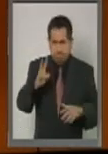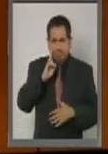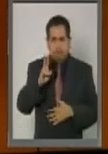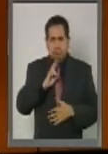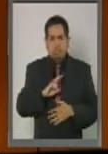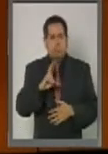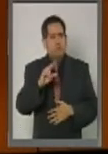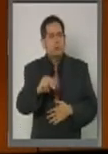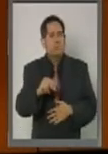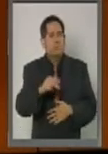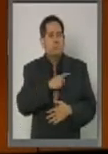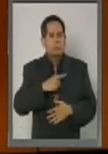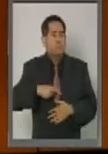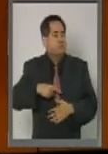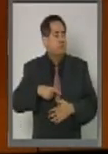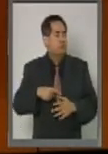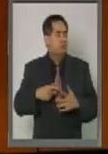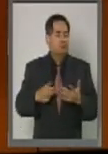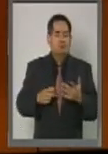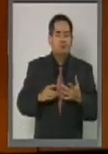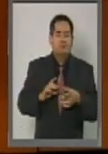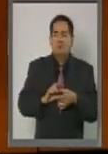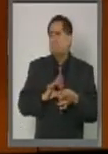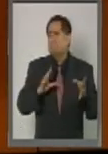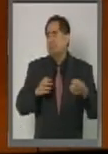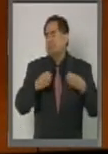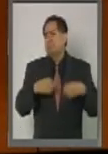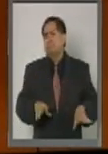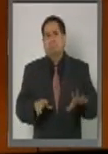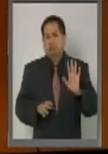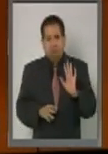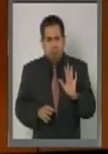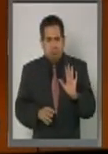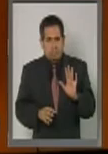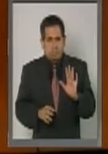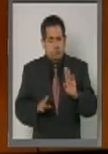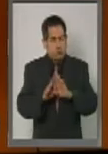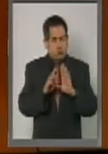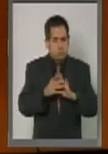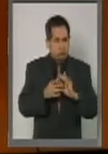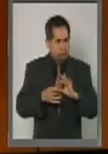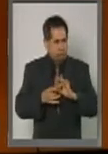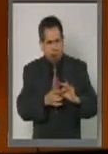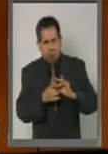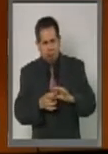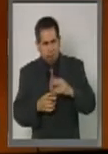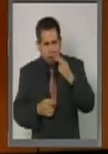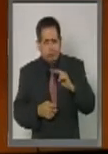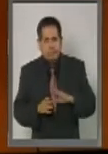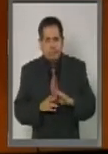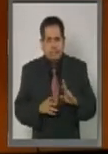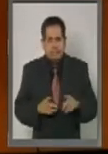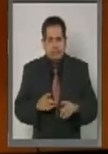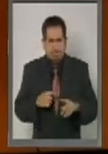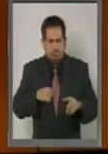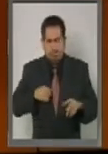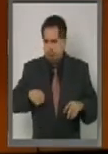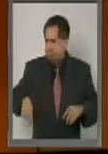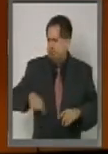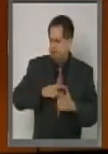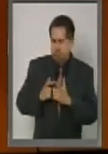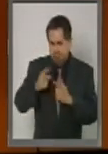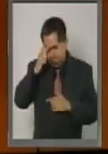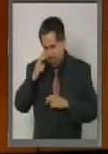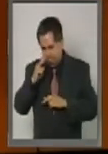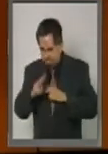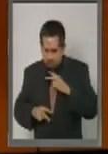se puede prescindir de una relación funcional, una relación eficaz con México, es que nos presentamos a